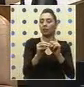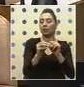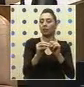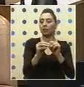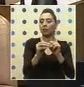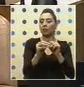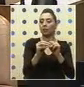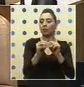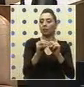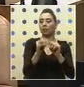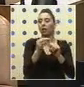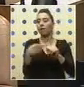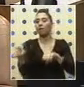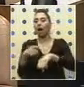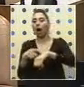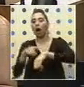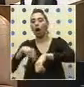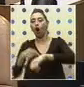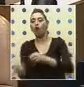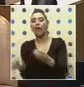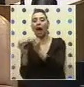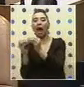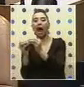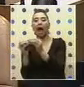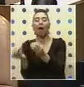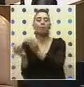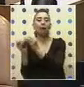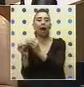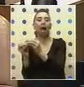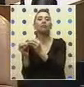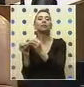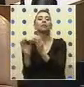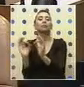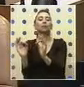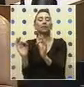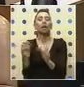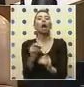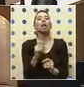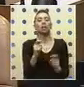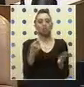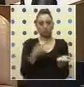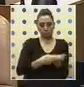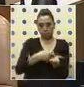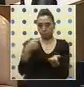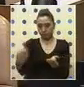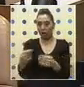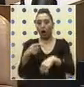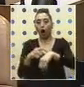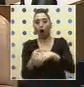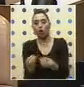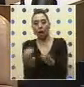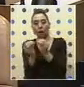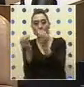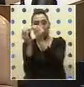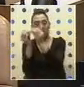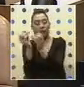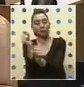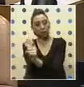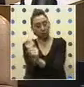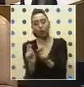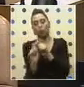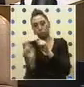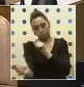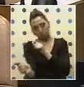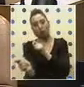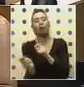cuestiones extraordinarias, de premiar las cuestiones extraordinarias como corresponde, en el curso del